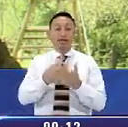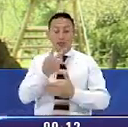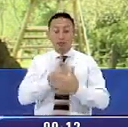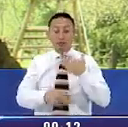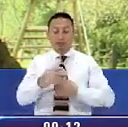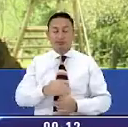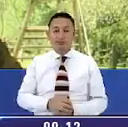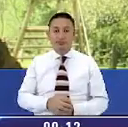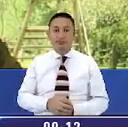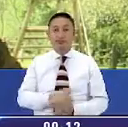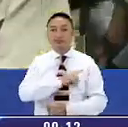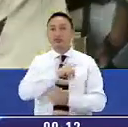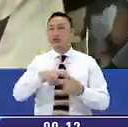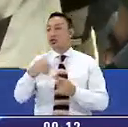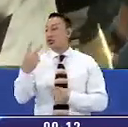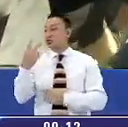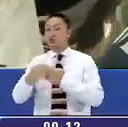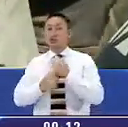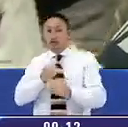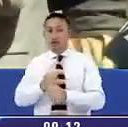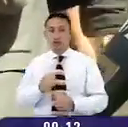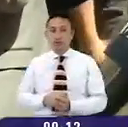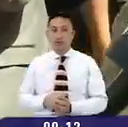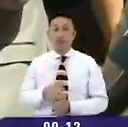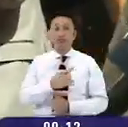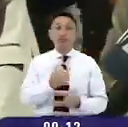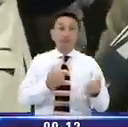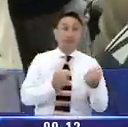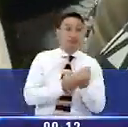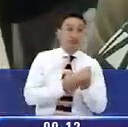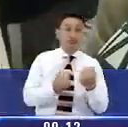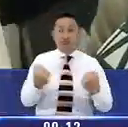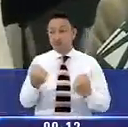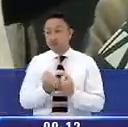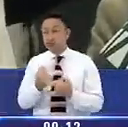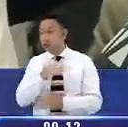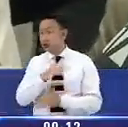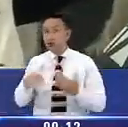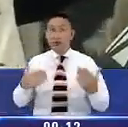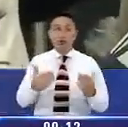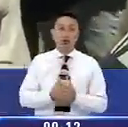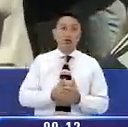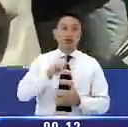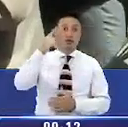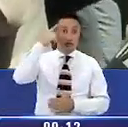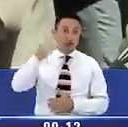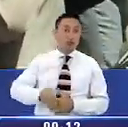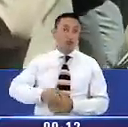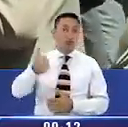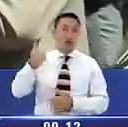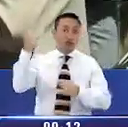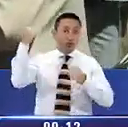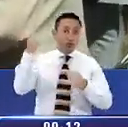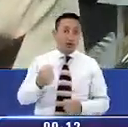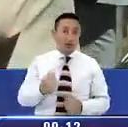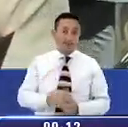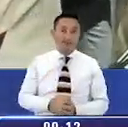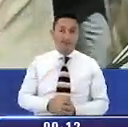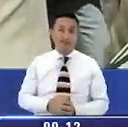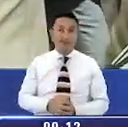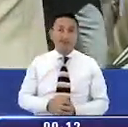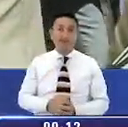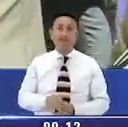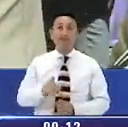embarazo hasta los 2 años de los niños. Es un apoyo mutuo entre todos, digamos, del gobierno, las fundaciones y la